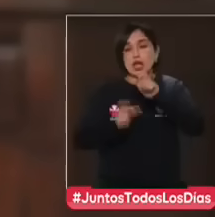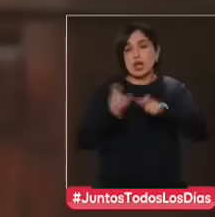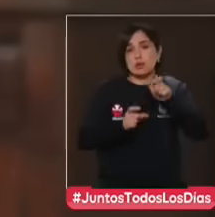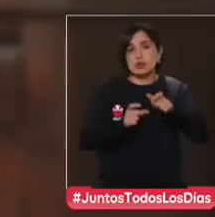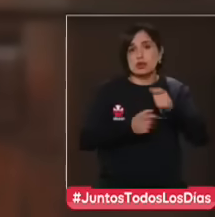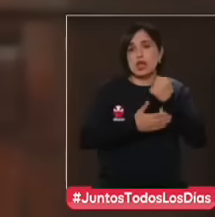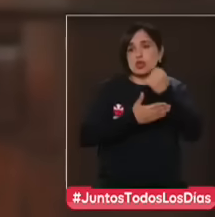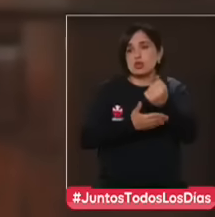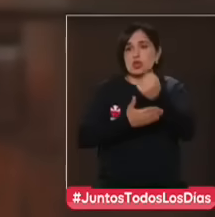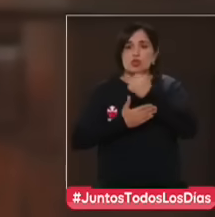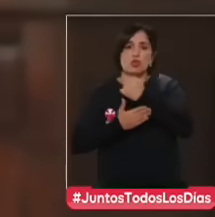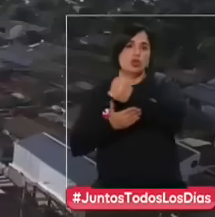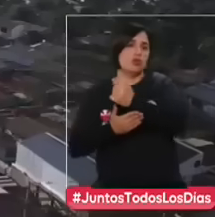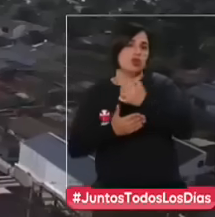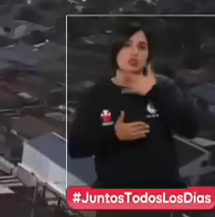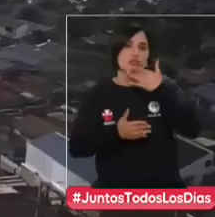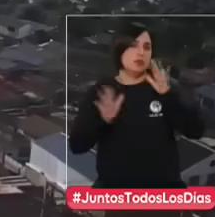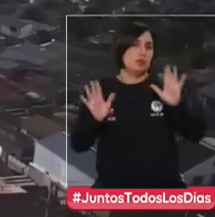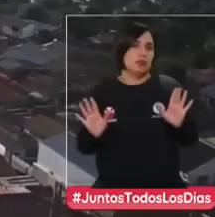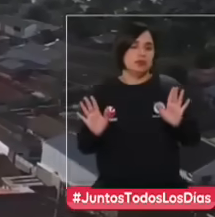la gente. Sí, así de simple.